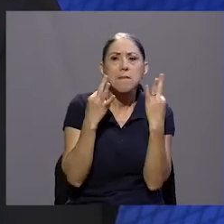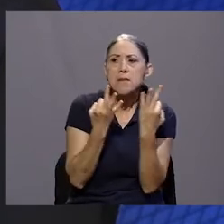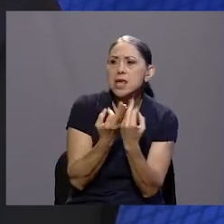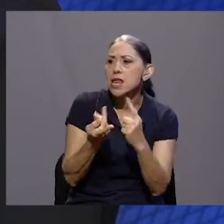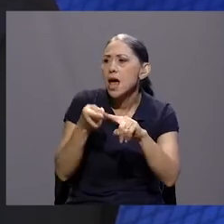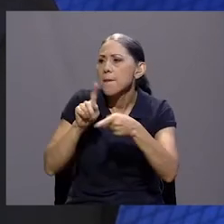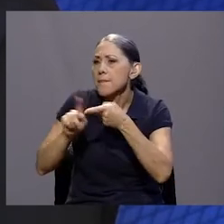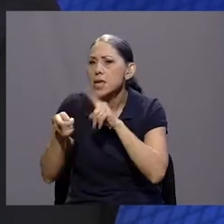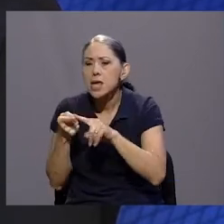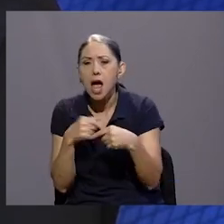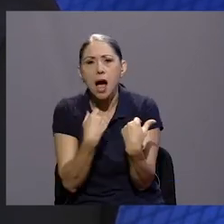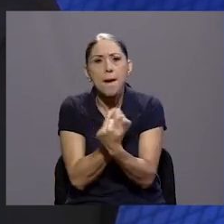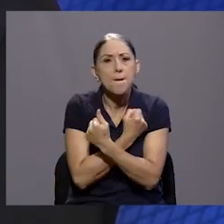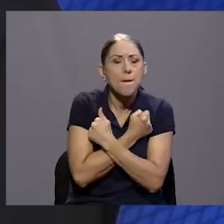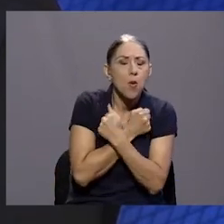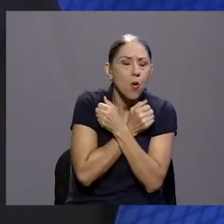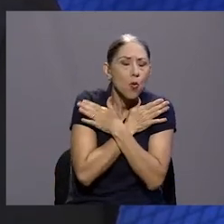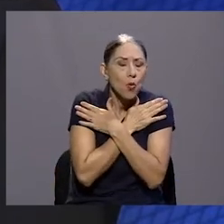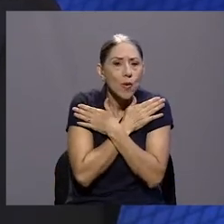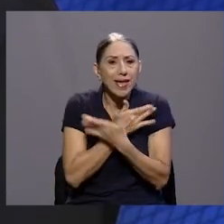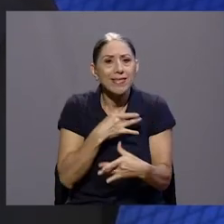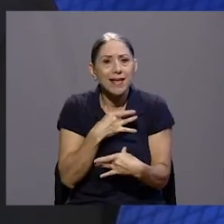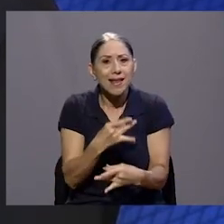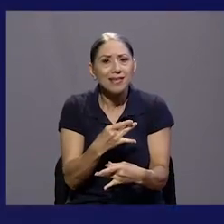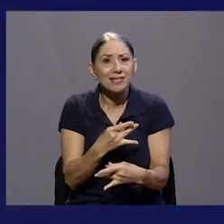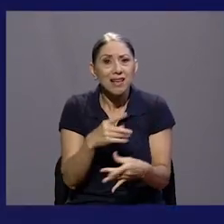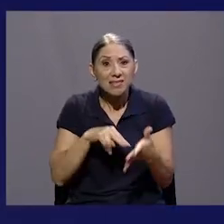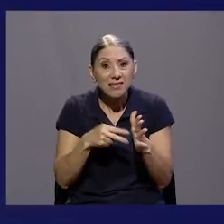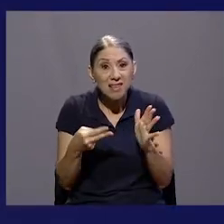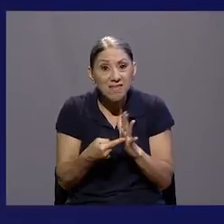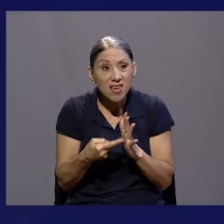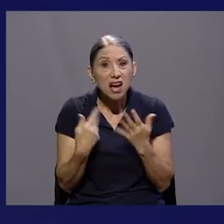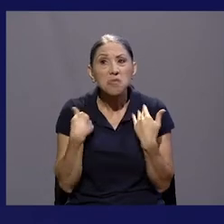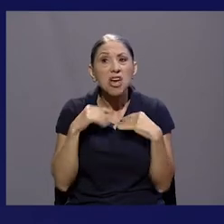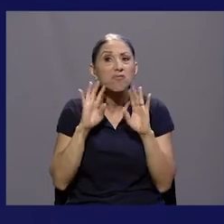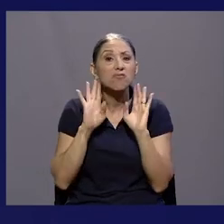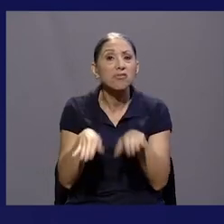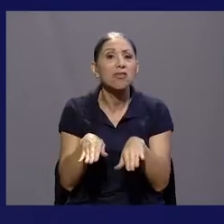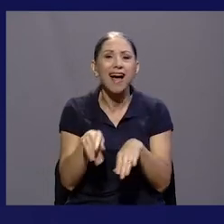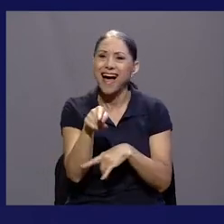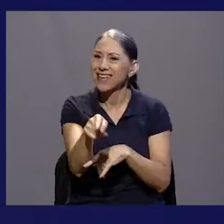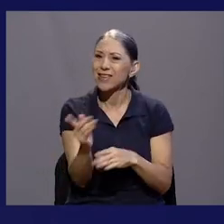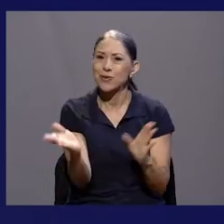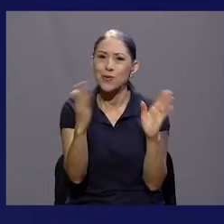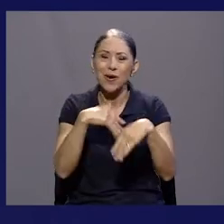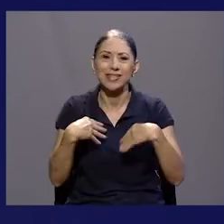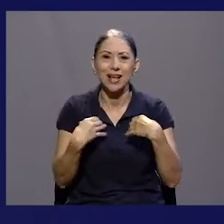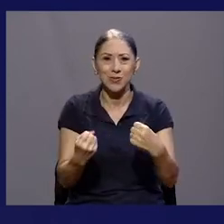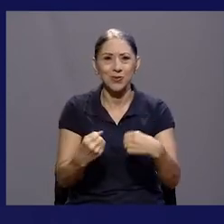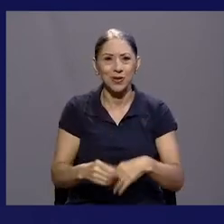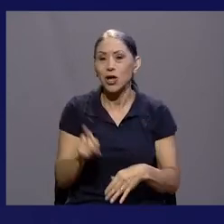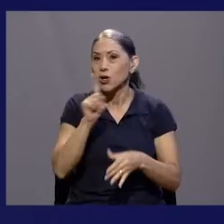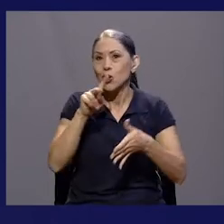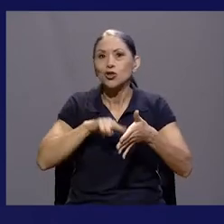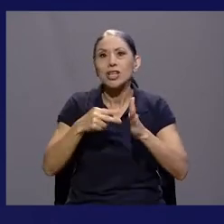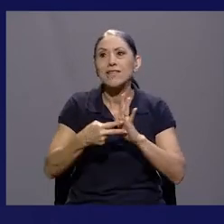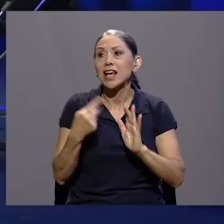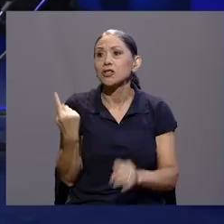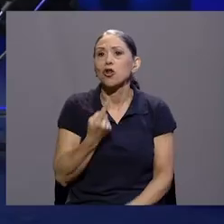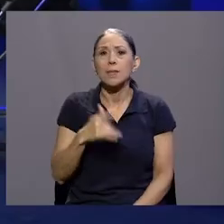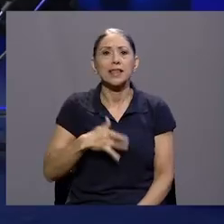amor cariño interés ahí tampoco hay salud no normalicemos nuevamente voy a ser insistente con esto sentirse mal